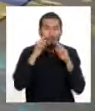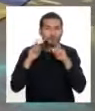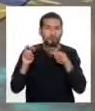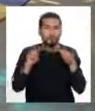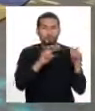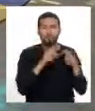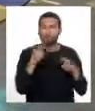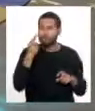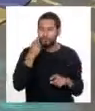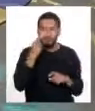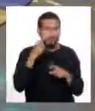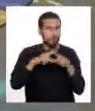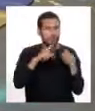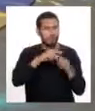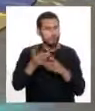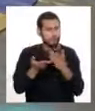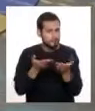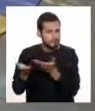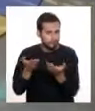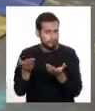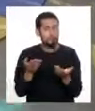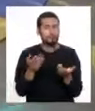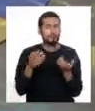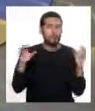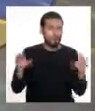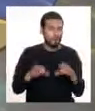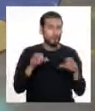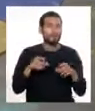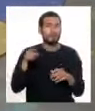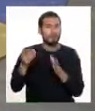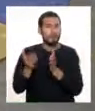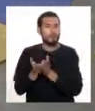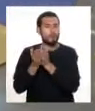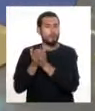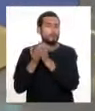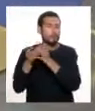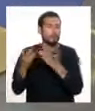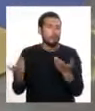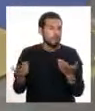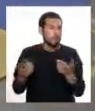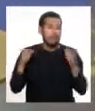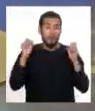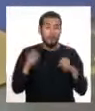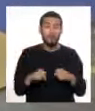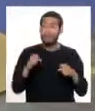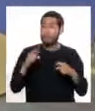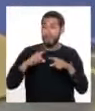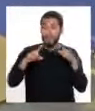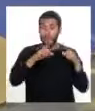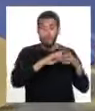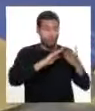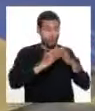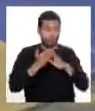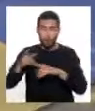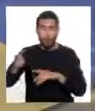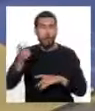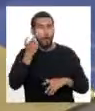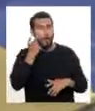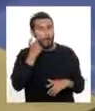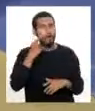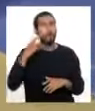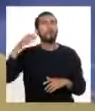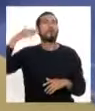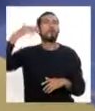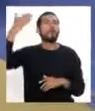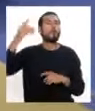y dar a conocer los servicios que viene realizando, la PIAS que vendrá, de tal manera que cada comunidad conoce cuándo